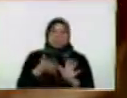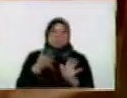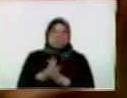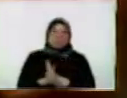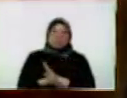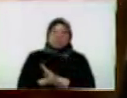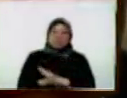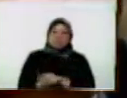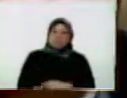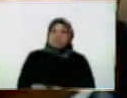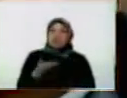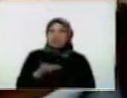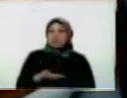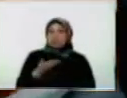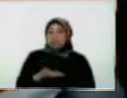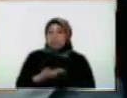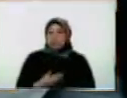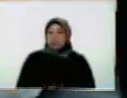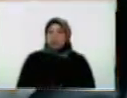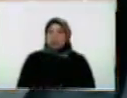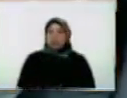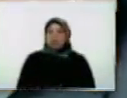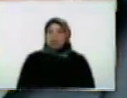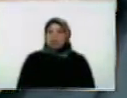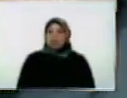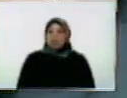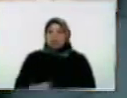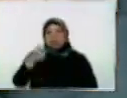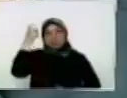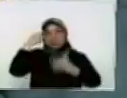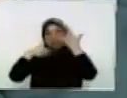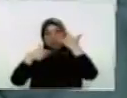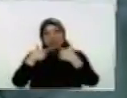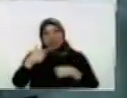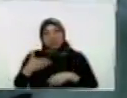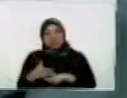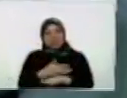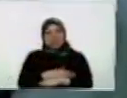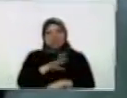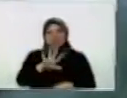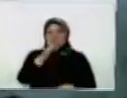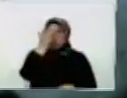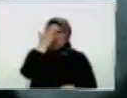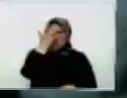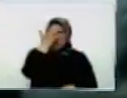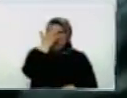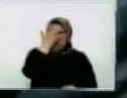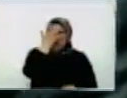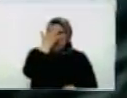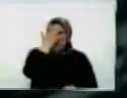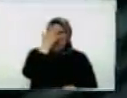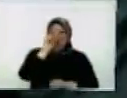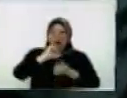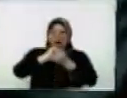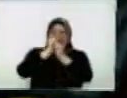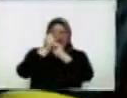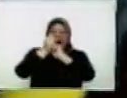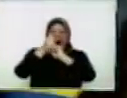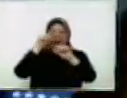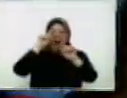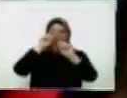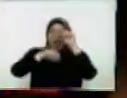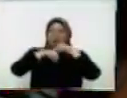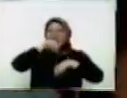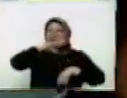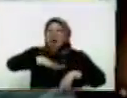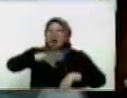Es importante ubicarse. Chávez decía que el 4 de febrero rompía, marcaba la